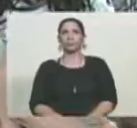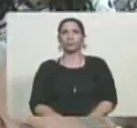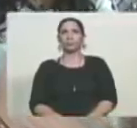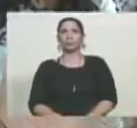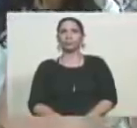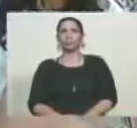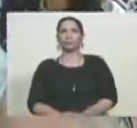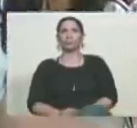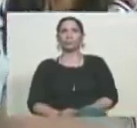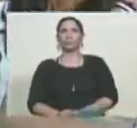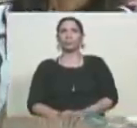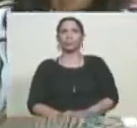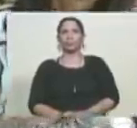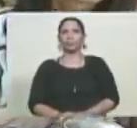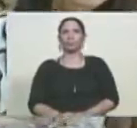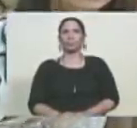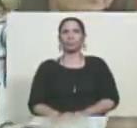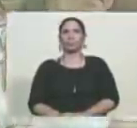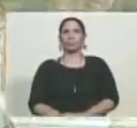dentro de las propuestas